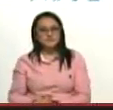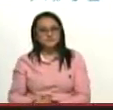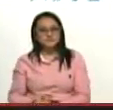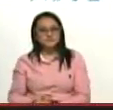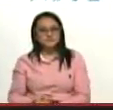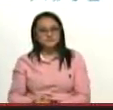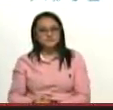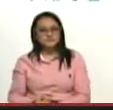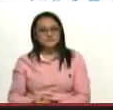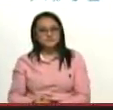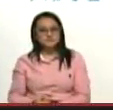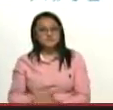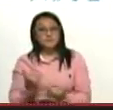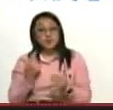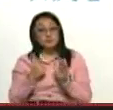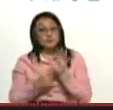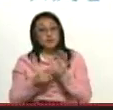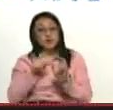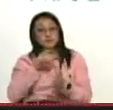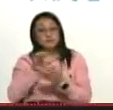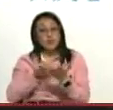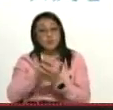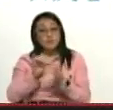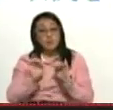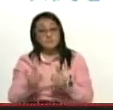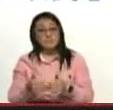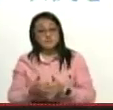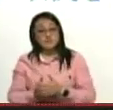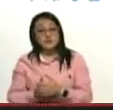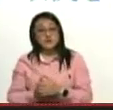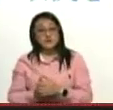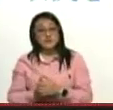cuando se presentaron las dificultades allí